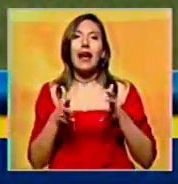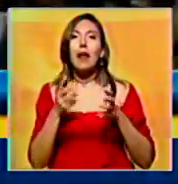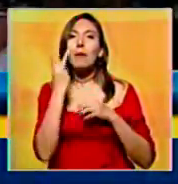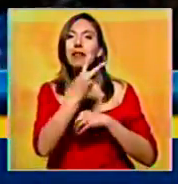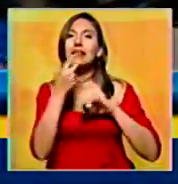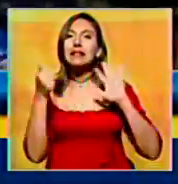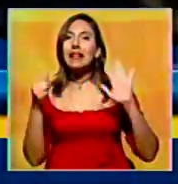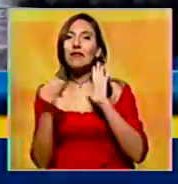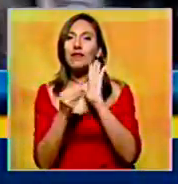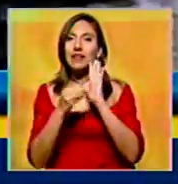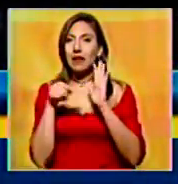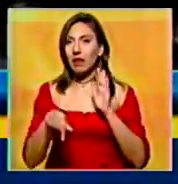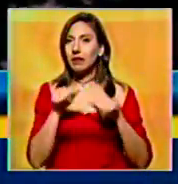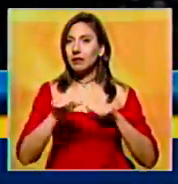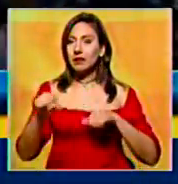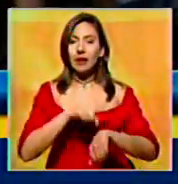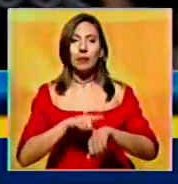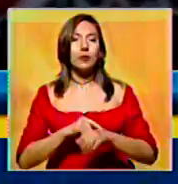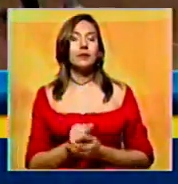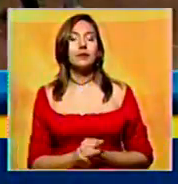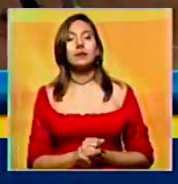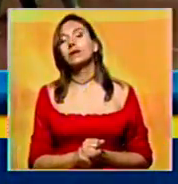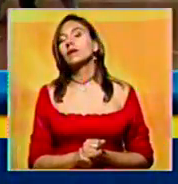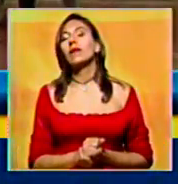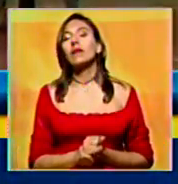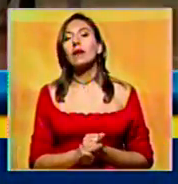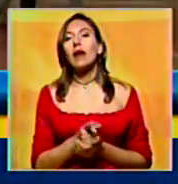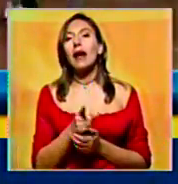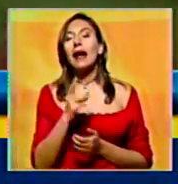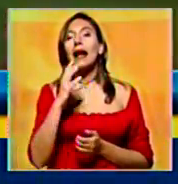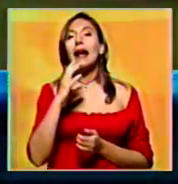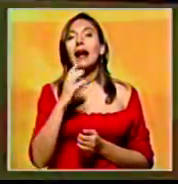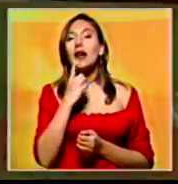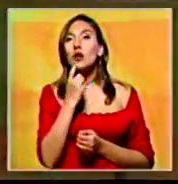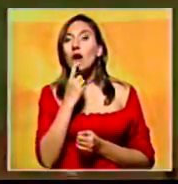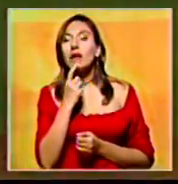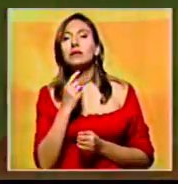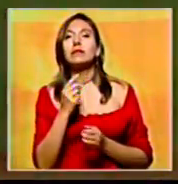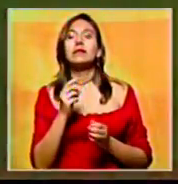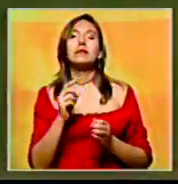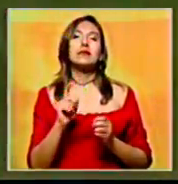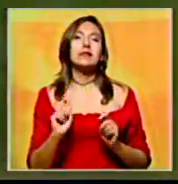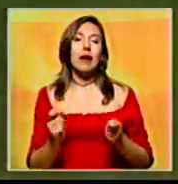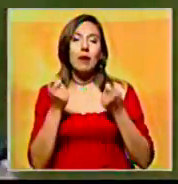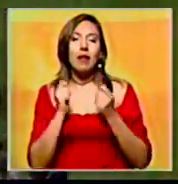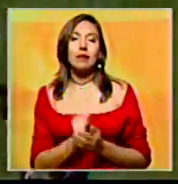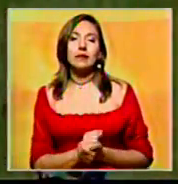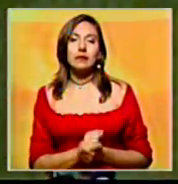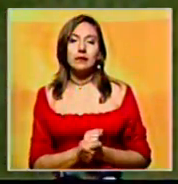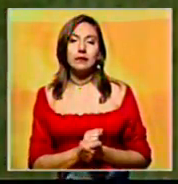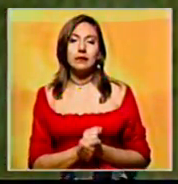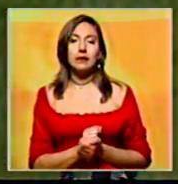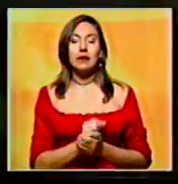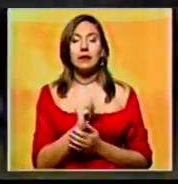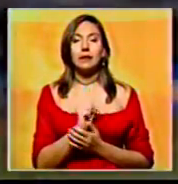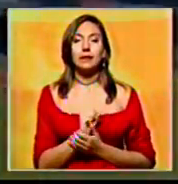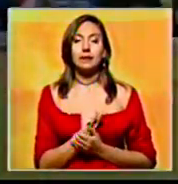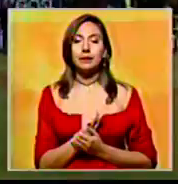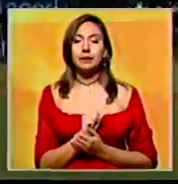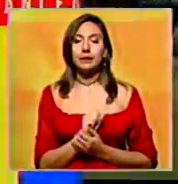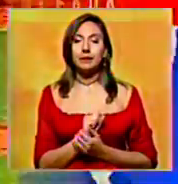temporada. El triunfo fue para Carlos Rojas, el salvado para Pedro Rodríguez. Marista terminó de 4-2 con 2 carreras